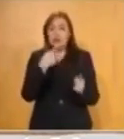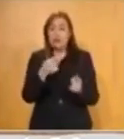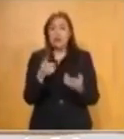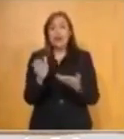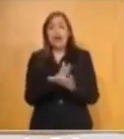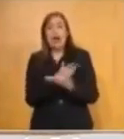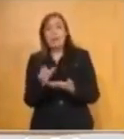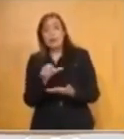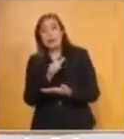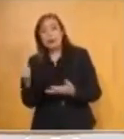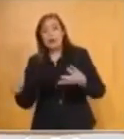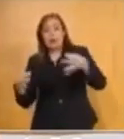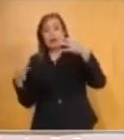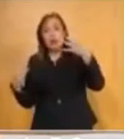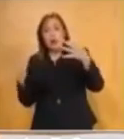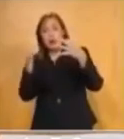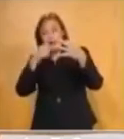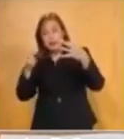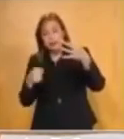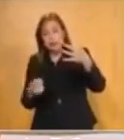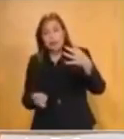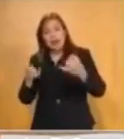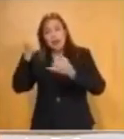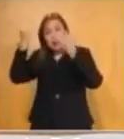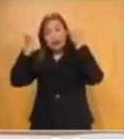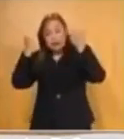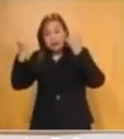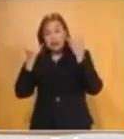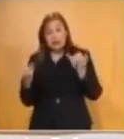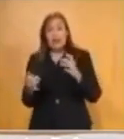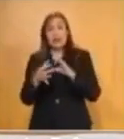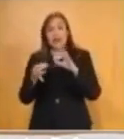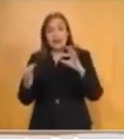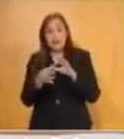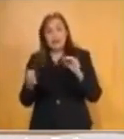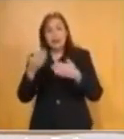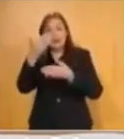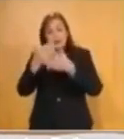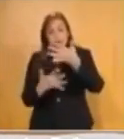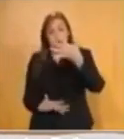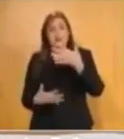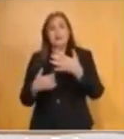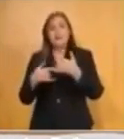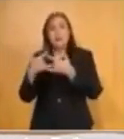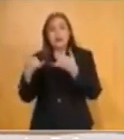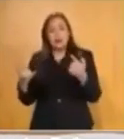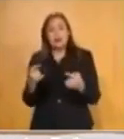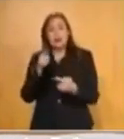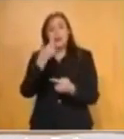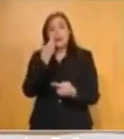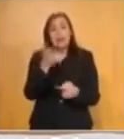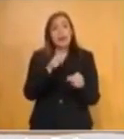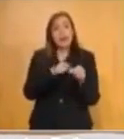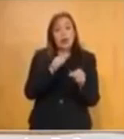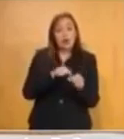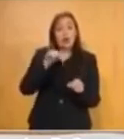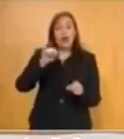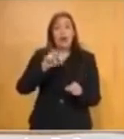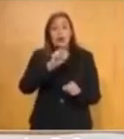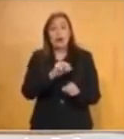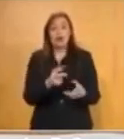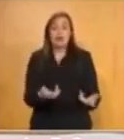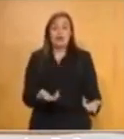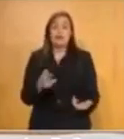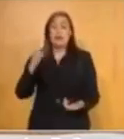desarrollo, el final, y con eso tú te vas a dar idea. ¿Qué tipo de personajes va a llevar tu historia? Si lo quieres muy colorido o no. Recuerda, la ilustración debe